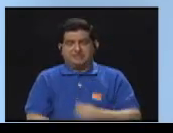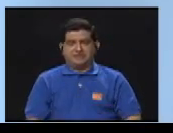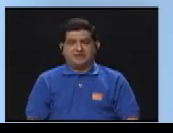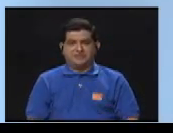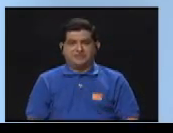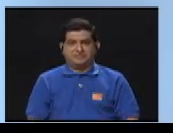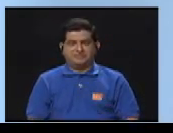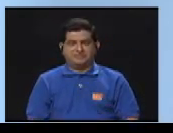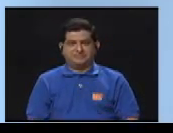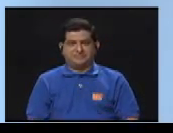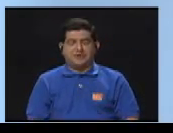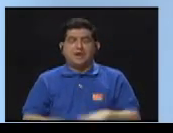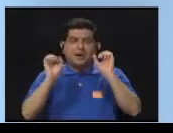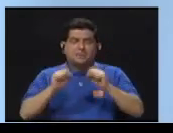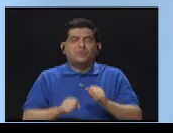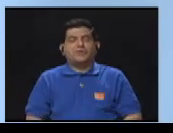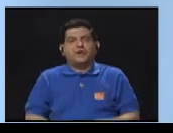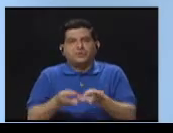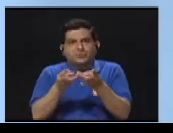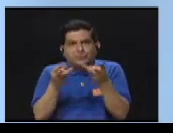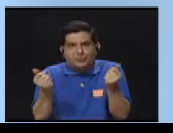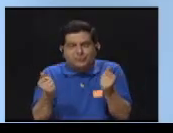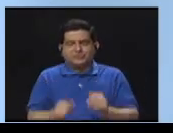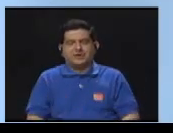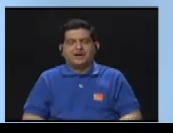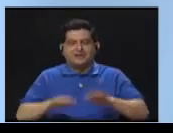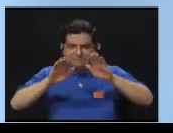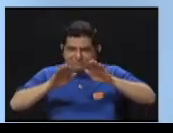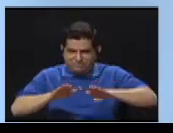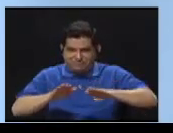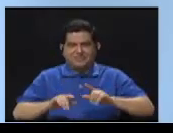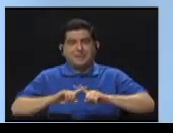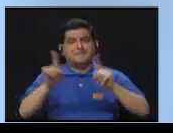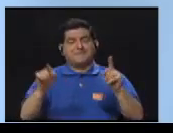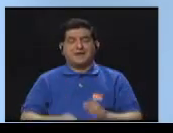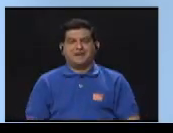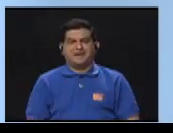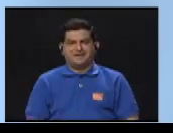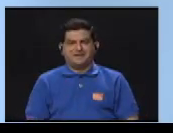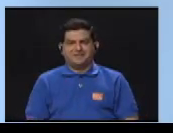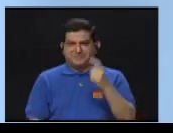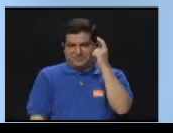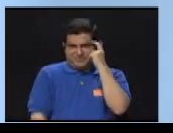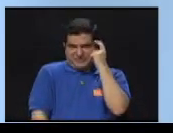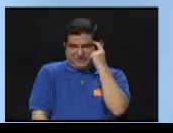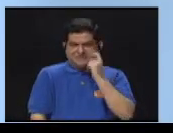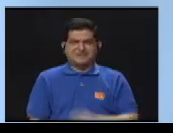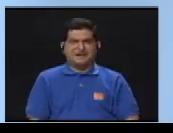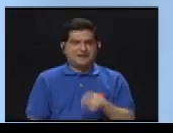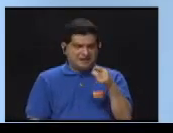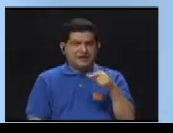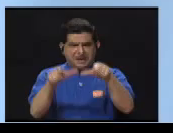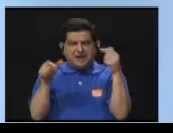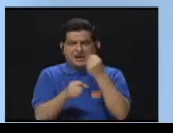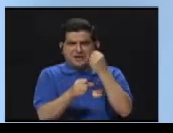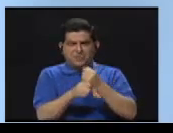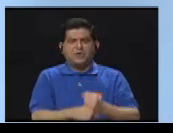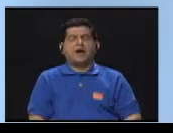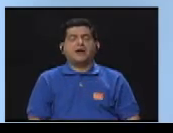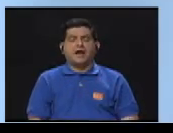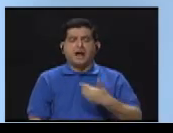suerte lo pudimos arreglar, digamos, lo pudimos neutralizar eso, pero con respecto en la obra, era eso,